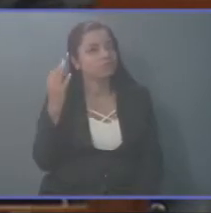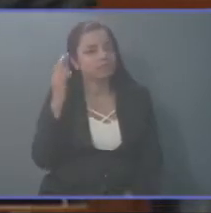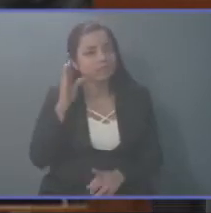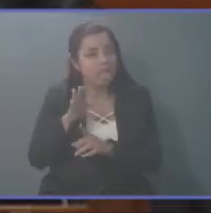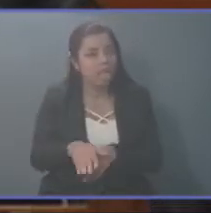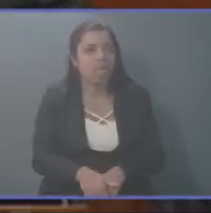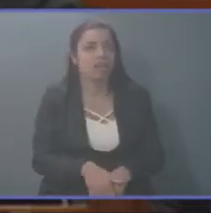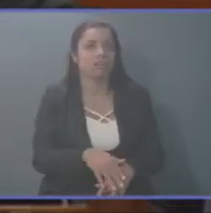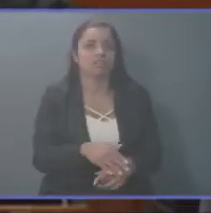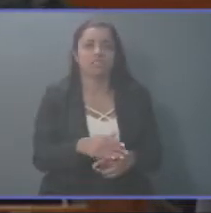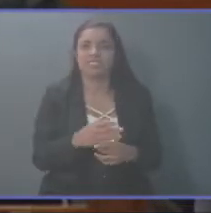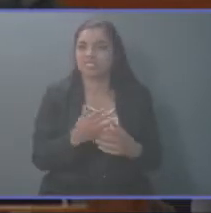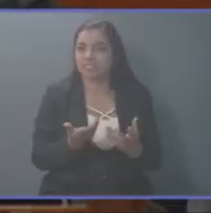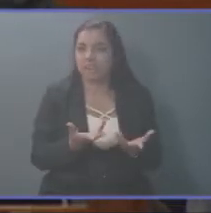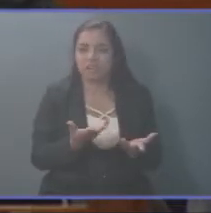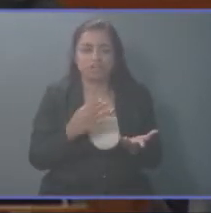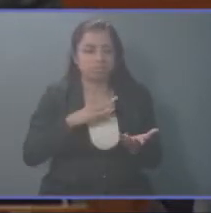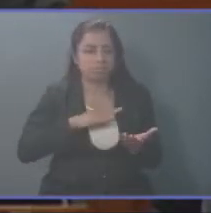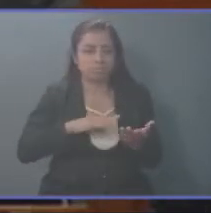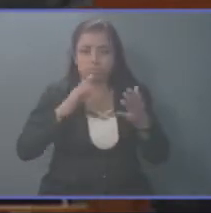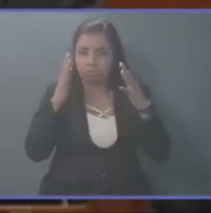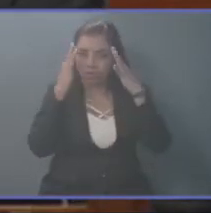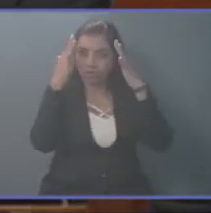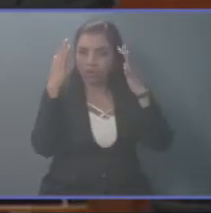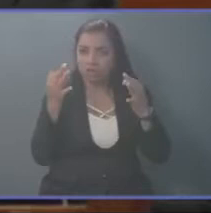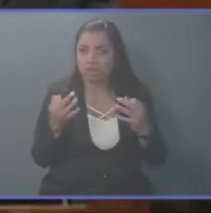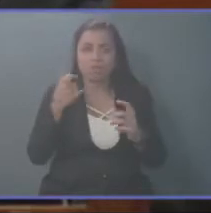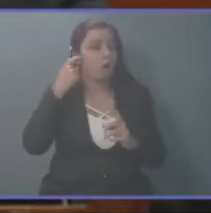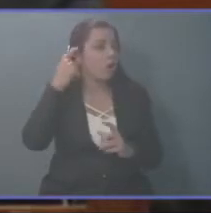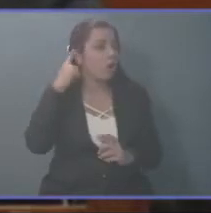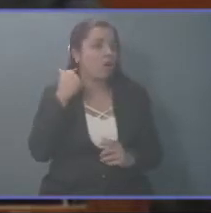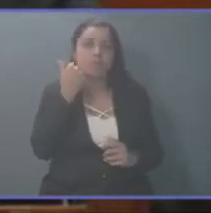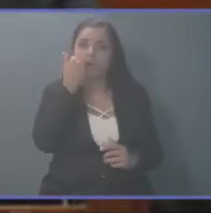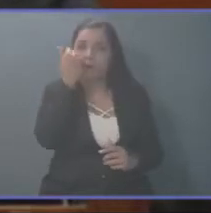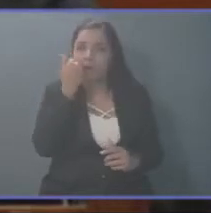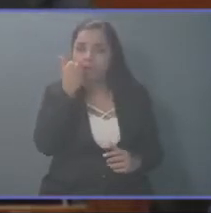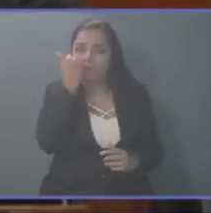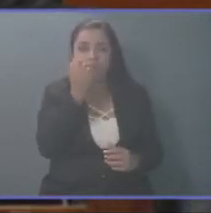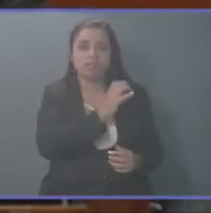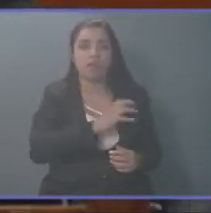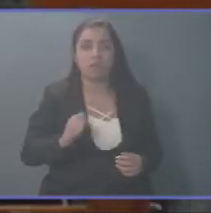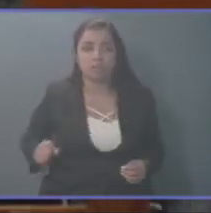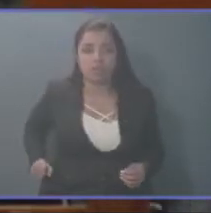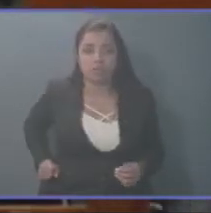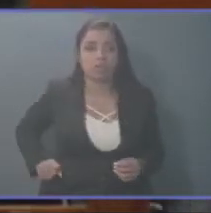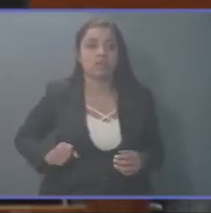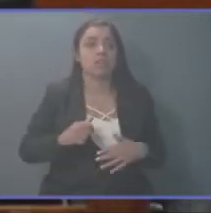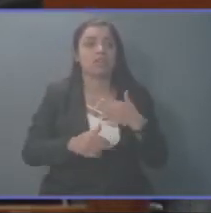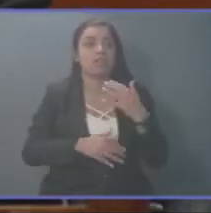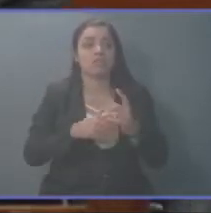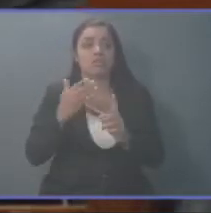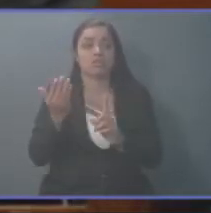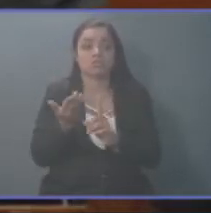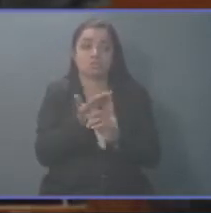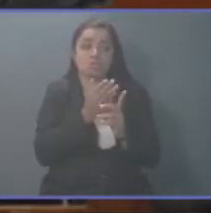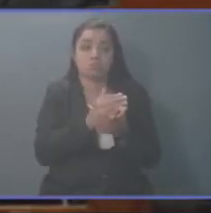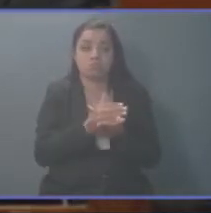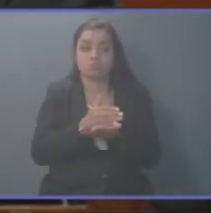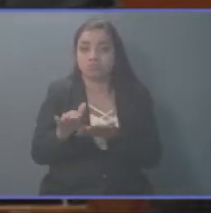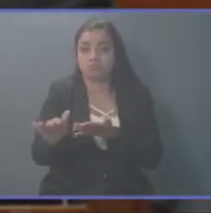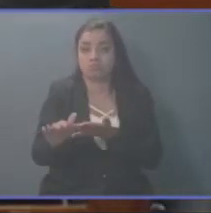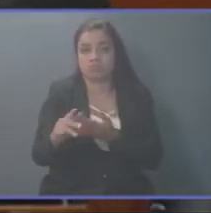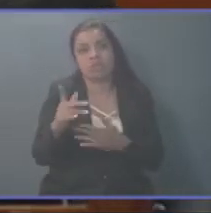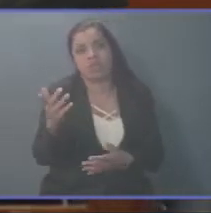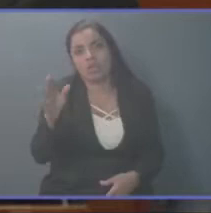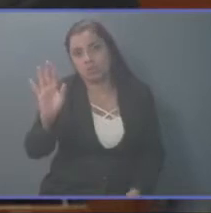y de la indignante decisión de sacar a un joven salvadoreño y consecuentemente perjudicar